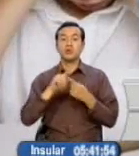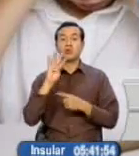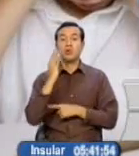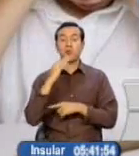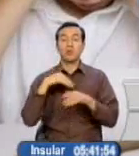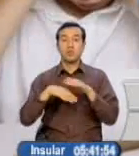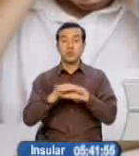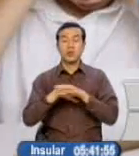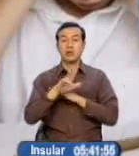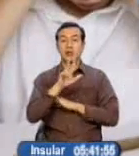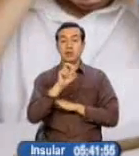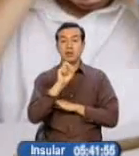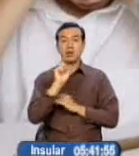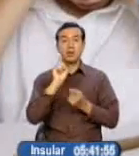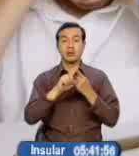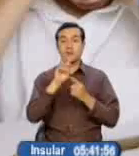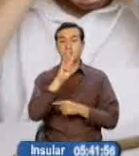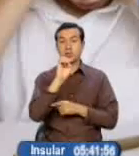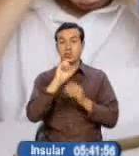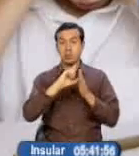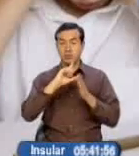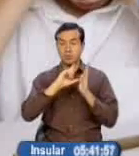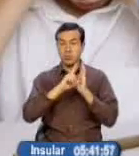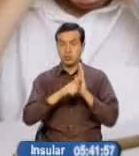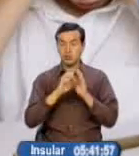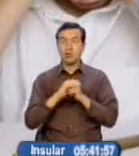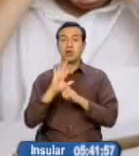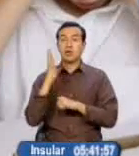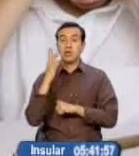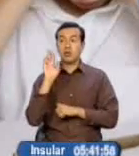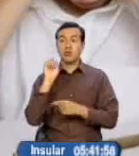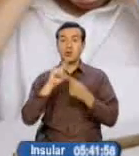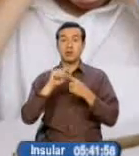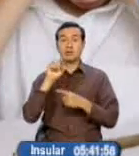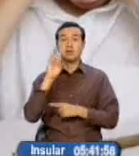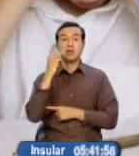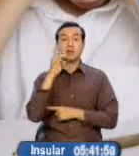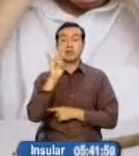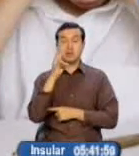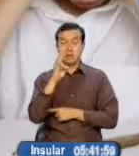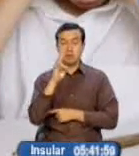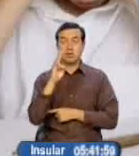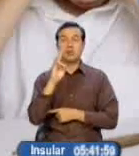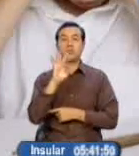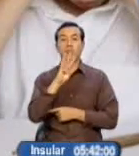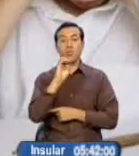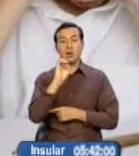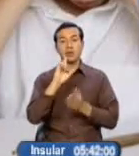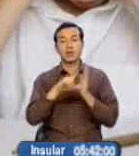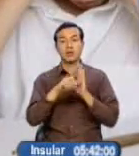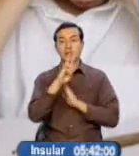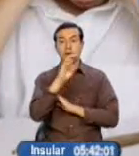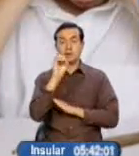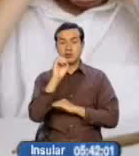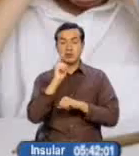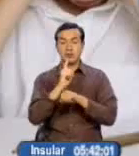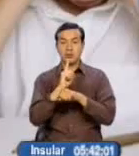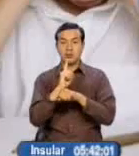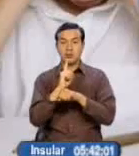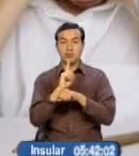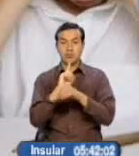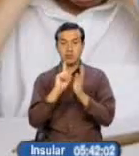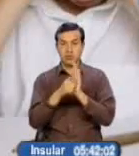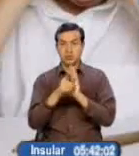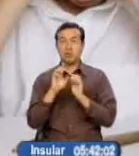de 30 a 40 minutos. Para básica media, de quinto a séptimo año, de 40 a 60 minutos. En básica superior, de